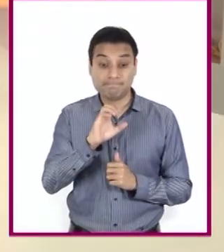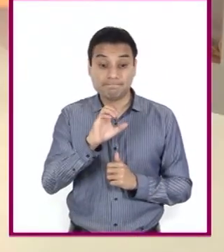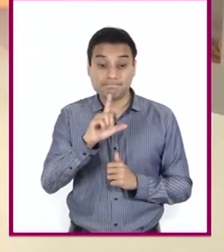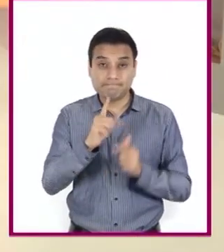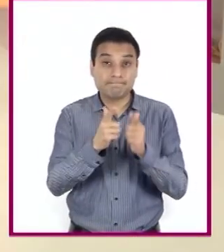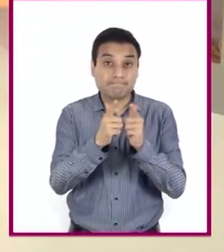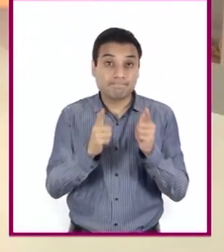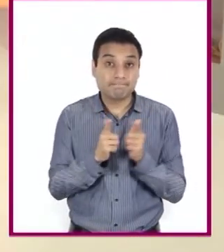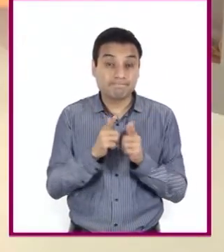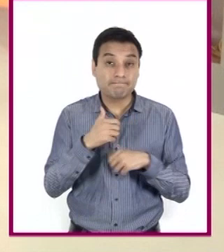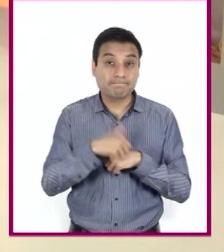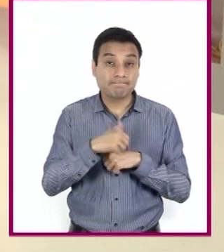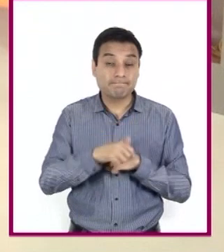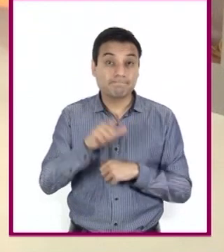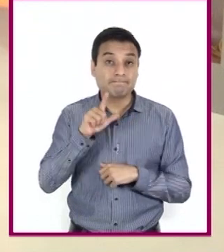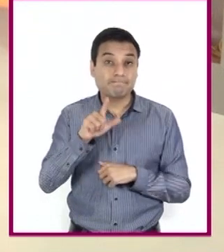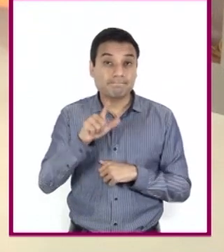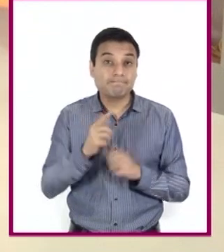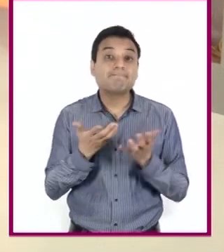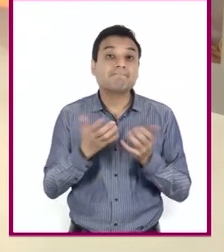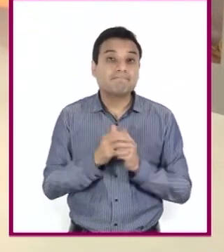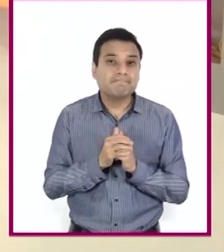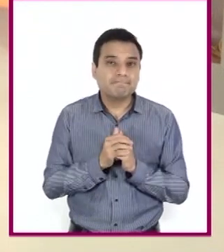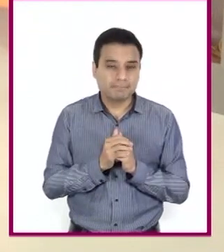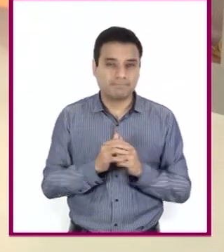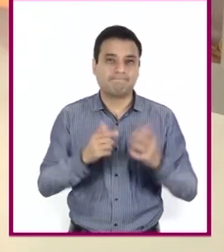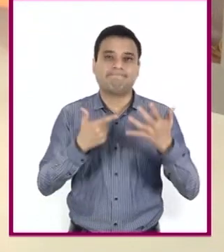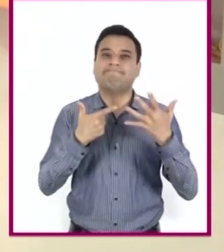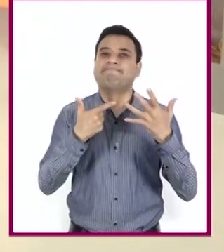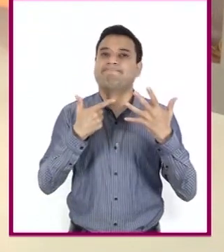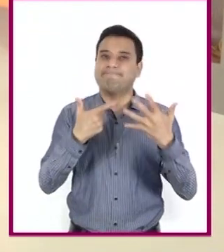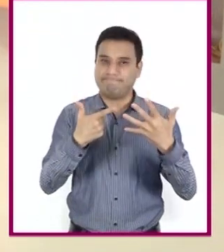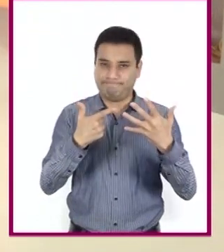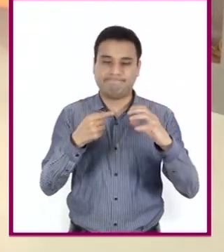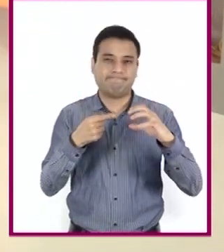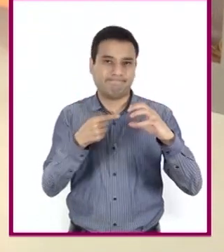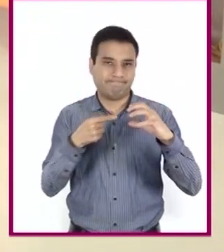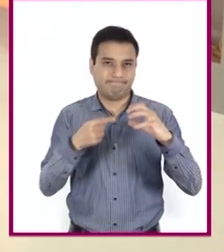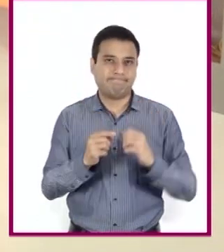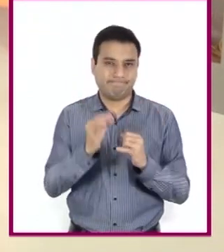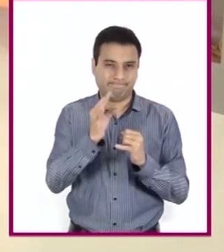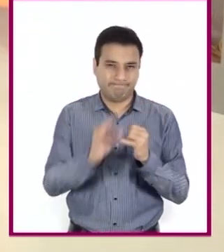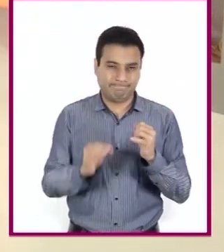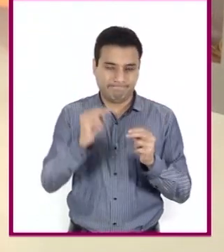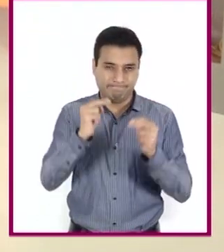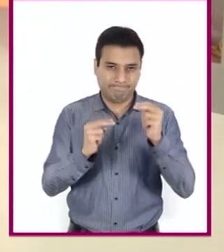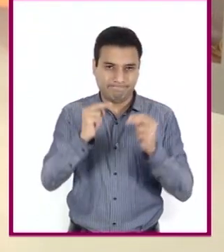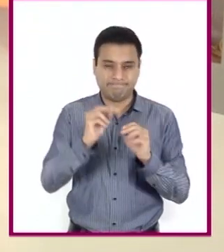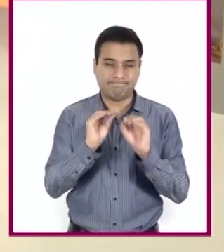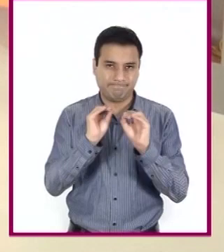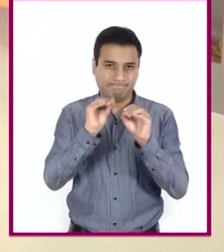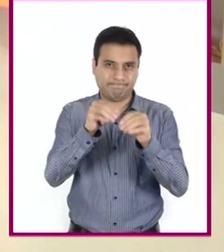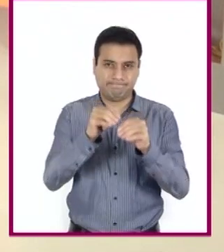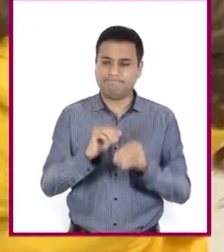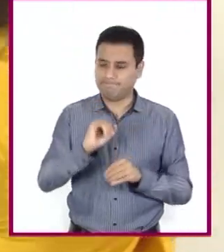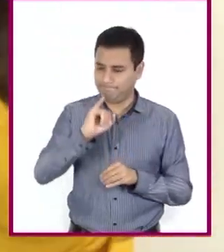grupo 17 tendrá entonces 7 electrones en su último nivel. ¿Los colocamos, maestra? Claro que